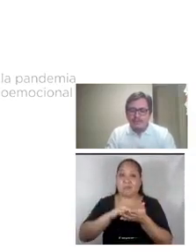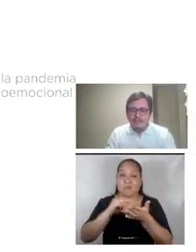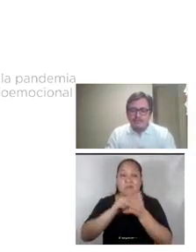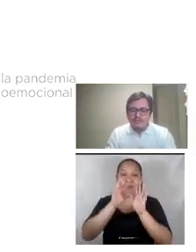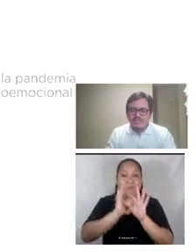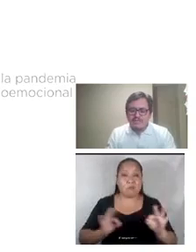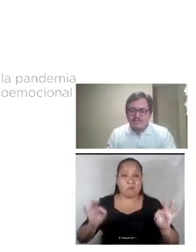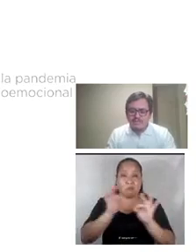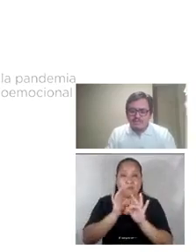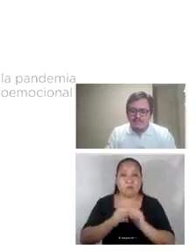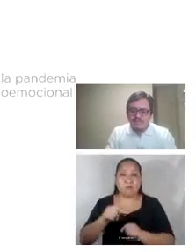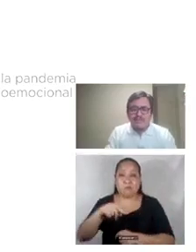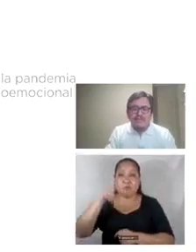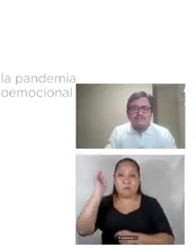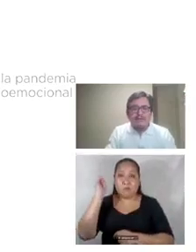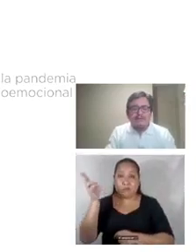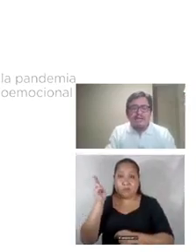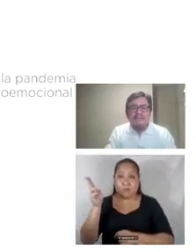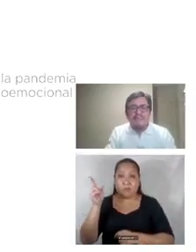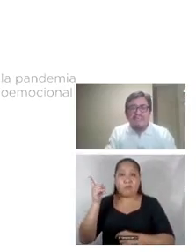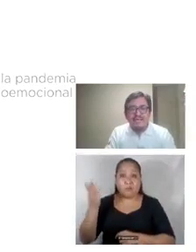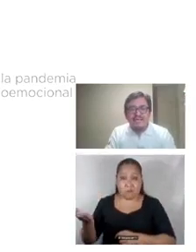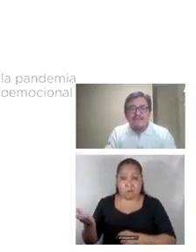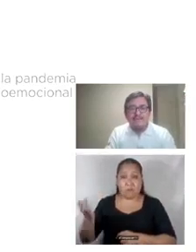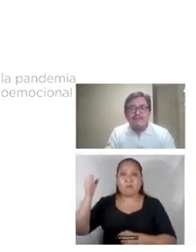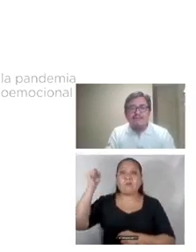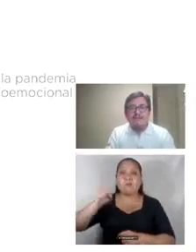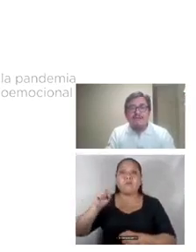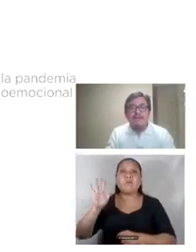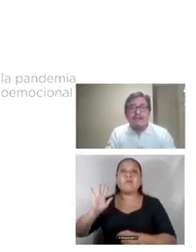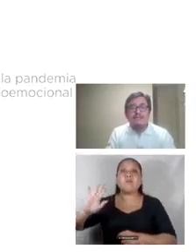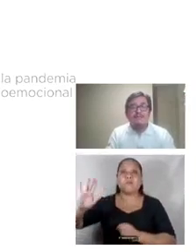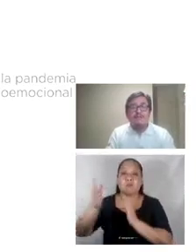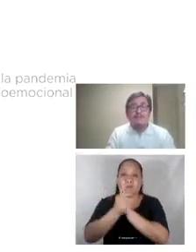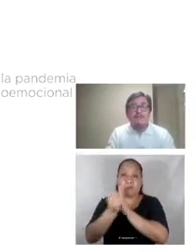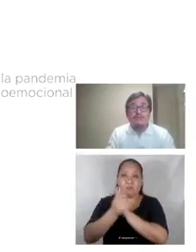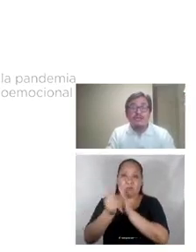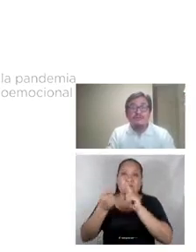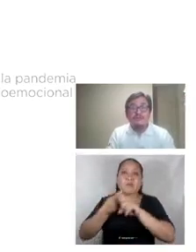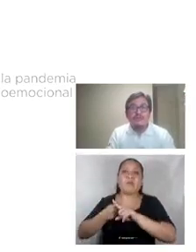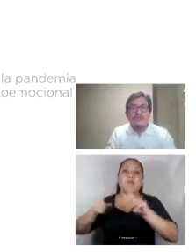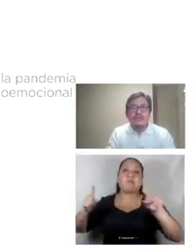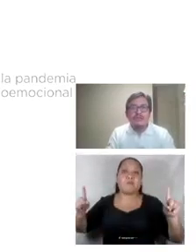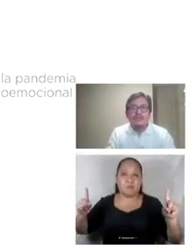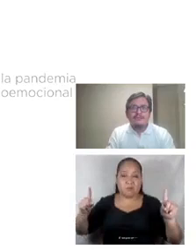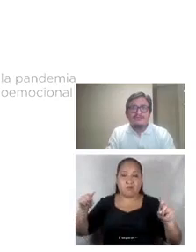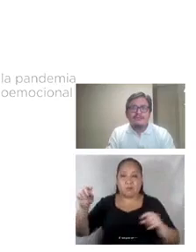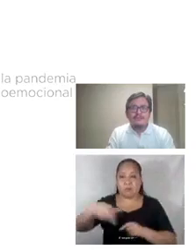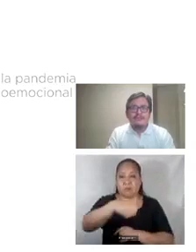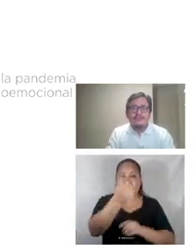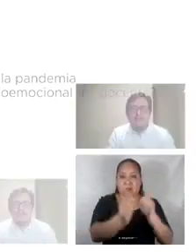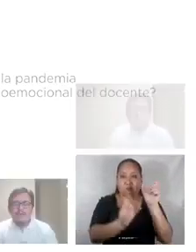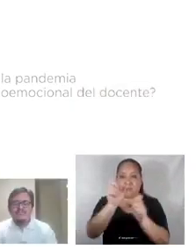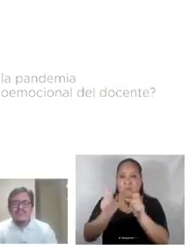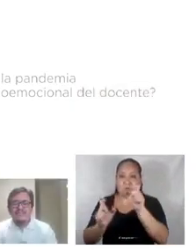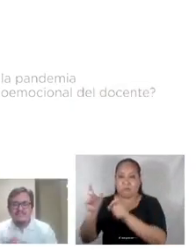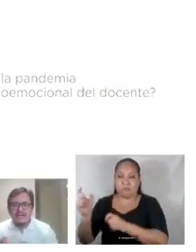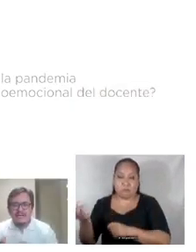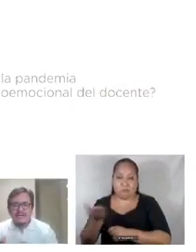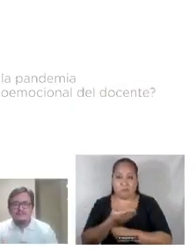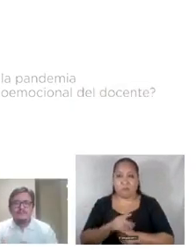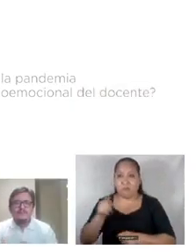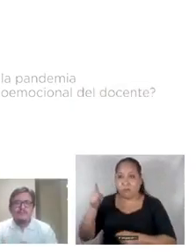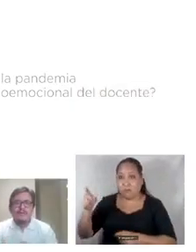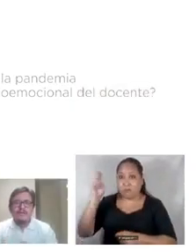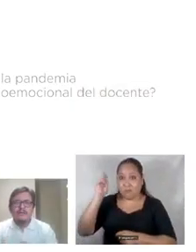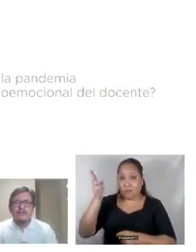esto. Los docentes sí tienen una habilidad diferente al resto de personas, que es, en